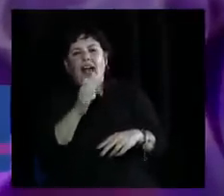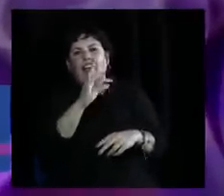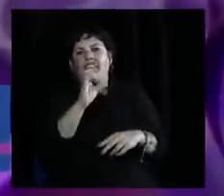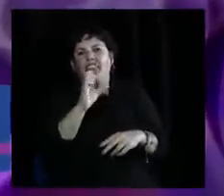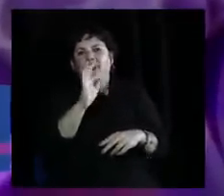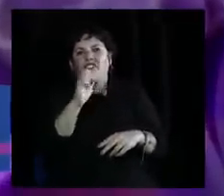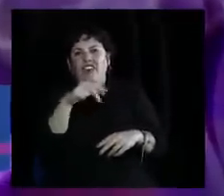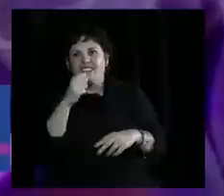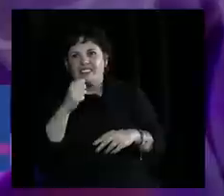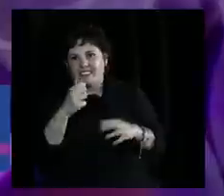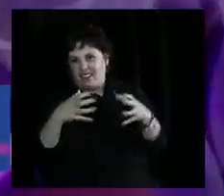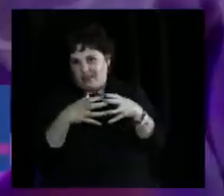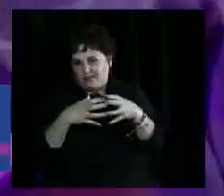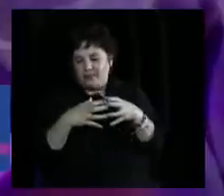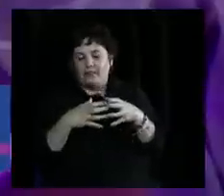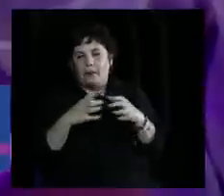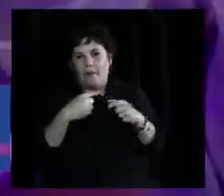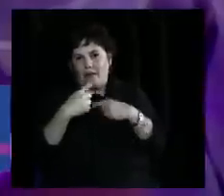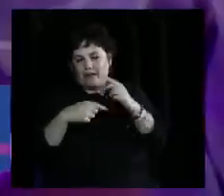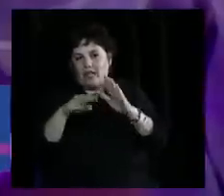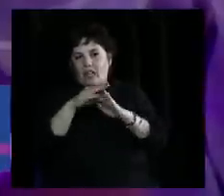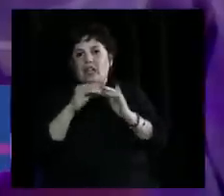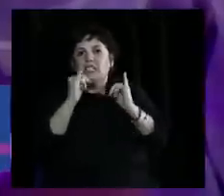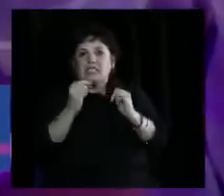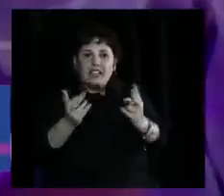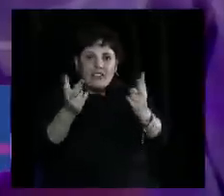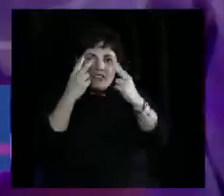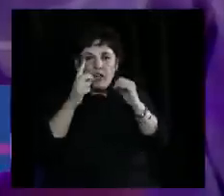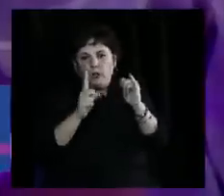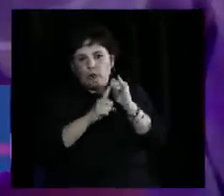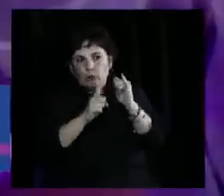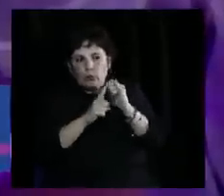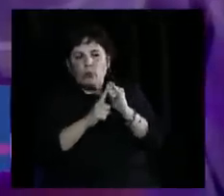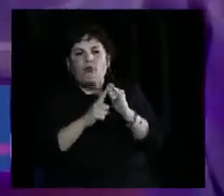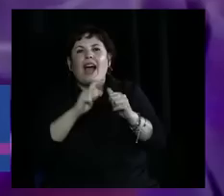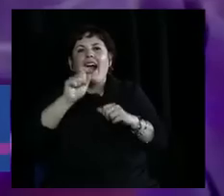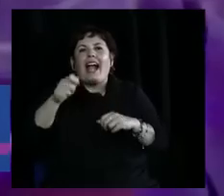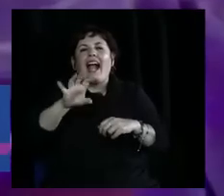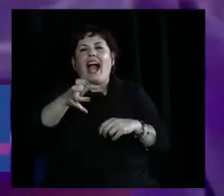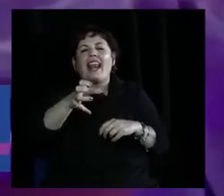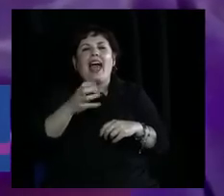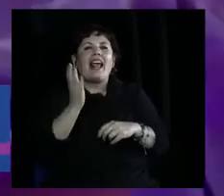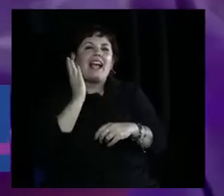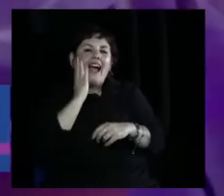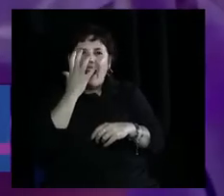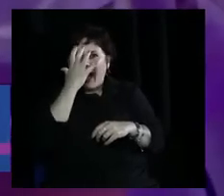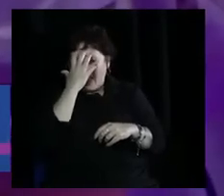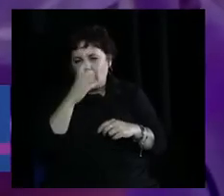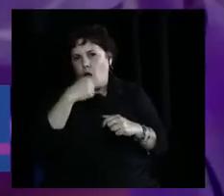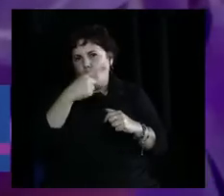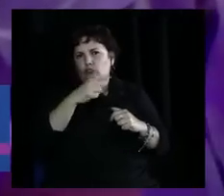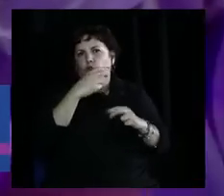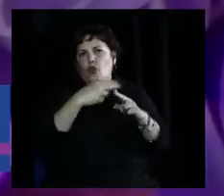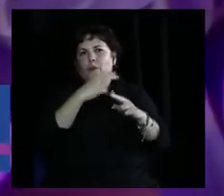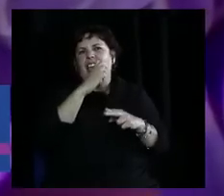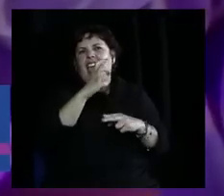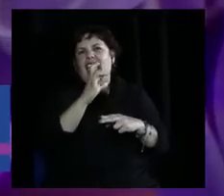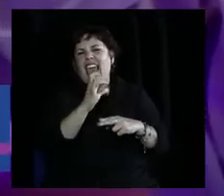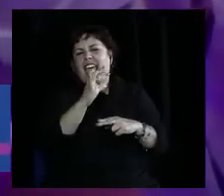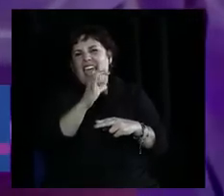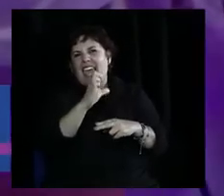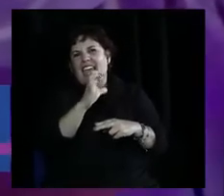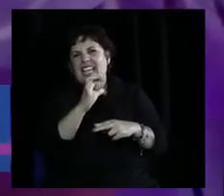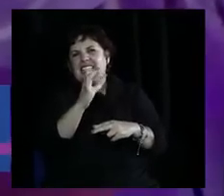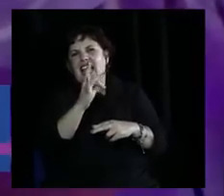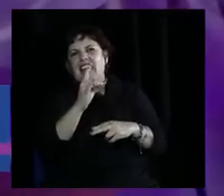largo de todo el programa. Te recuerdo, si los estás mirando por YouTube, tanto en el canal de Caras y Caretas TV como en Esdrújula TV, que pares un poco de